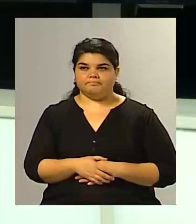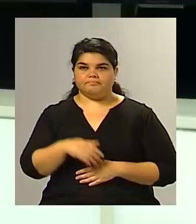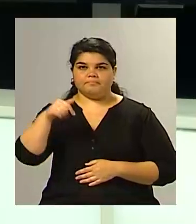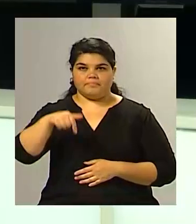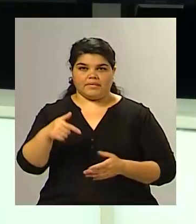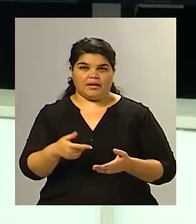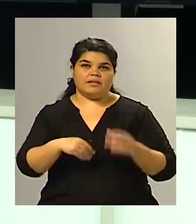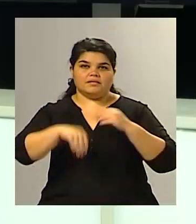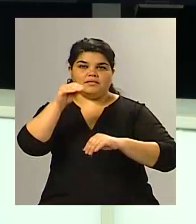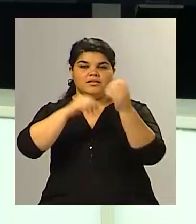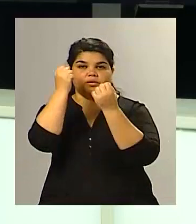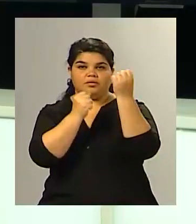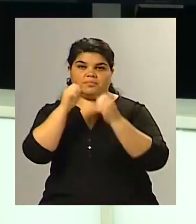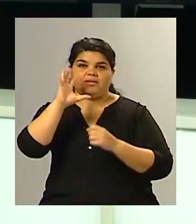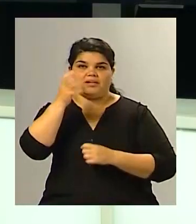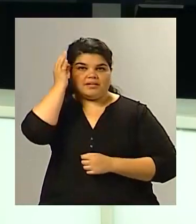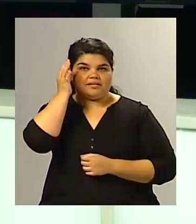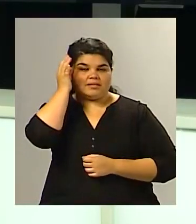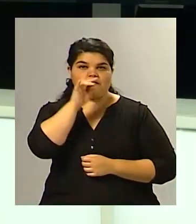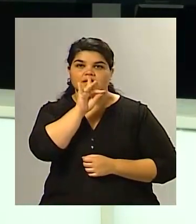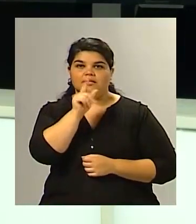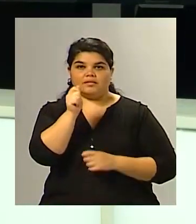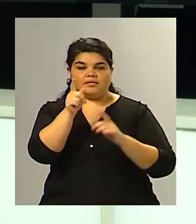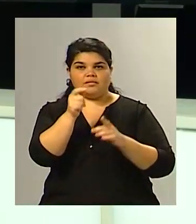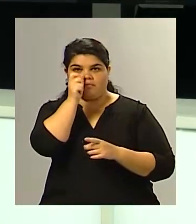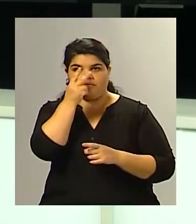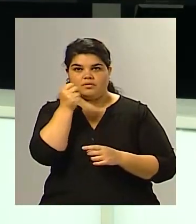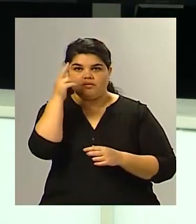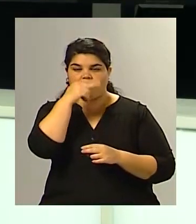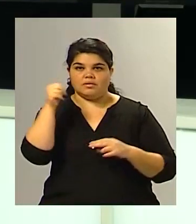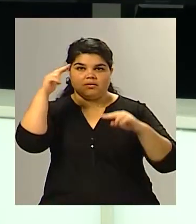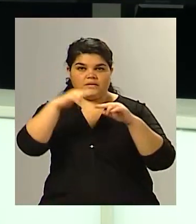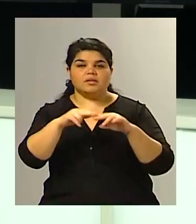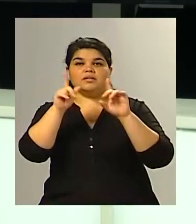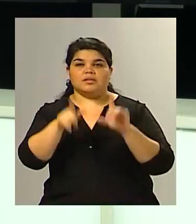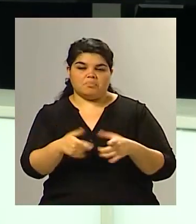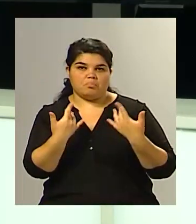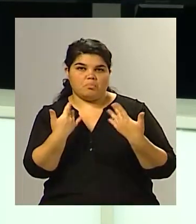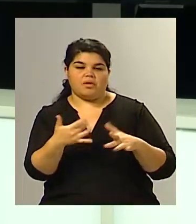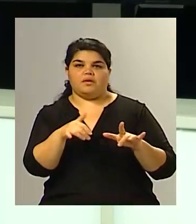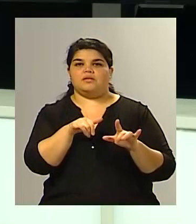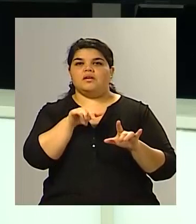Estamos aquí en Chat Económico en el 30 de la TDA 22 de Supercanal HD. También nos pueden ver vía streaming en